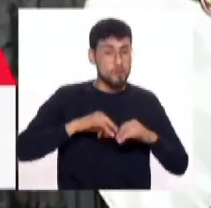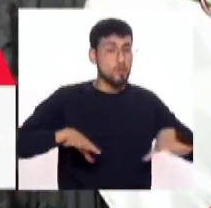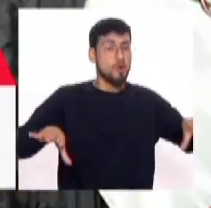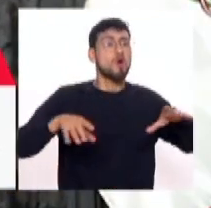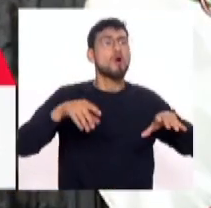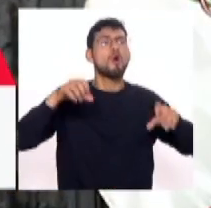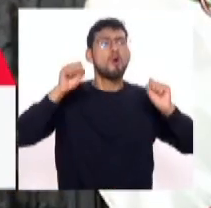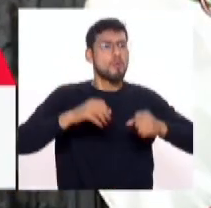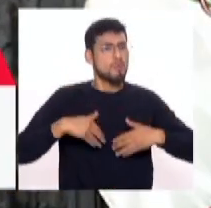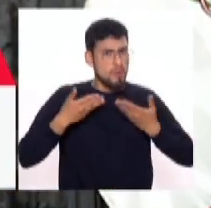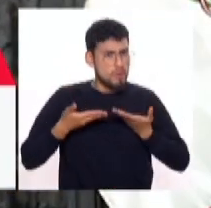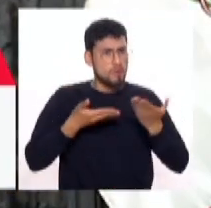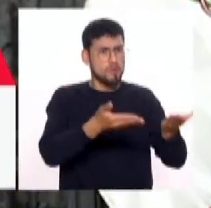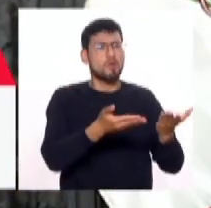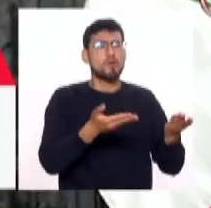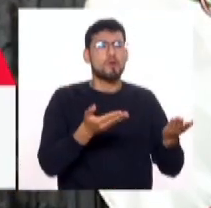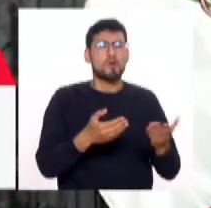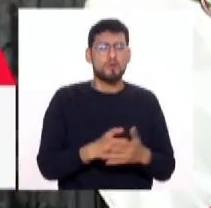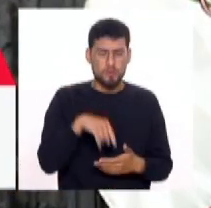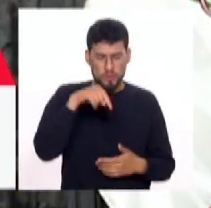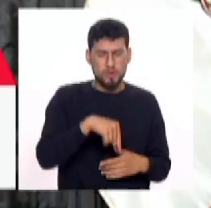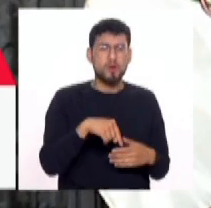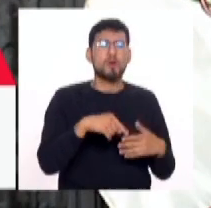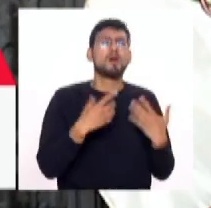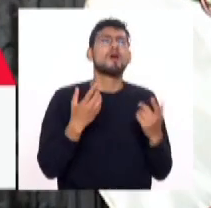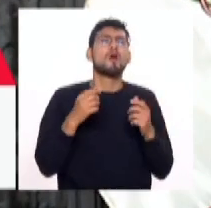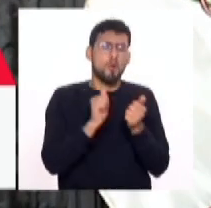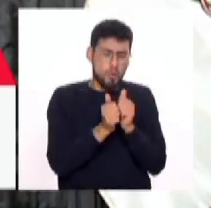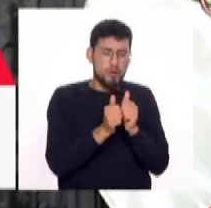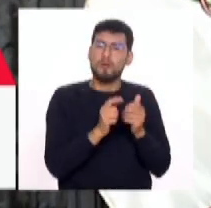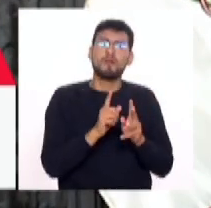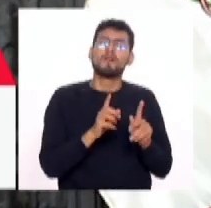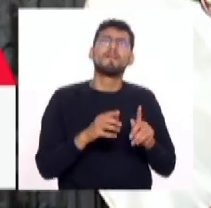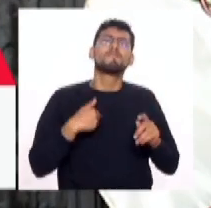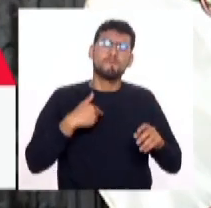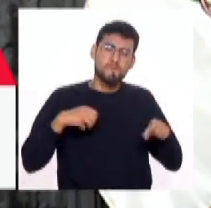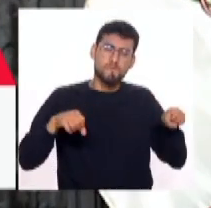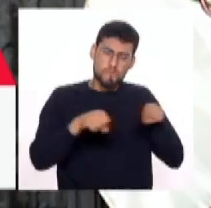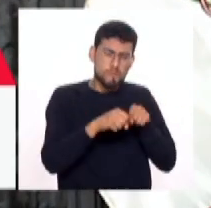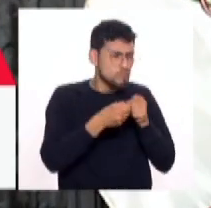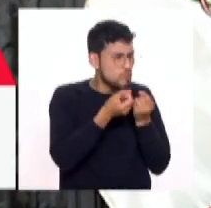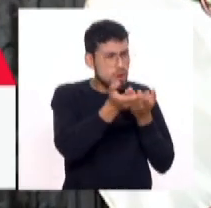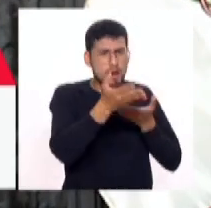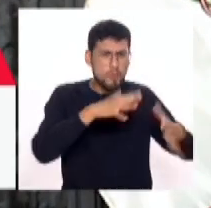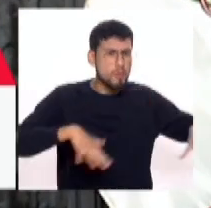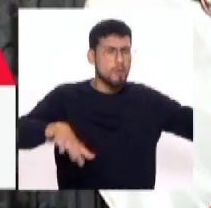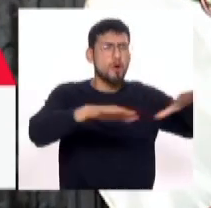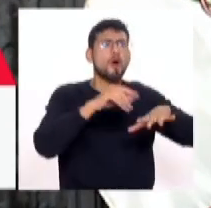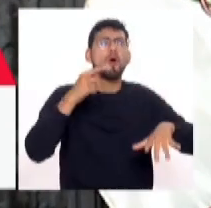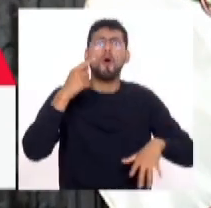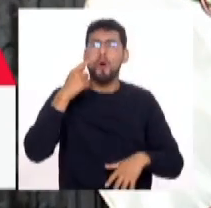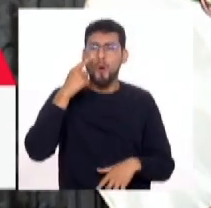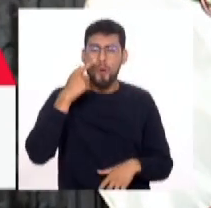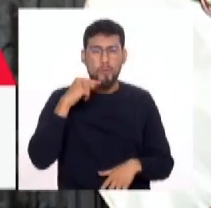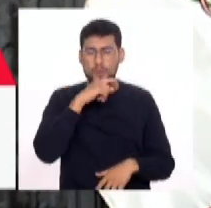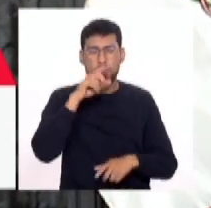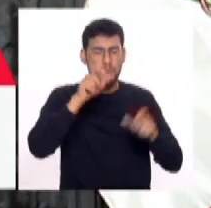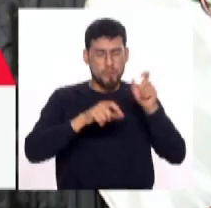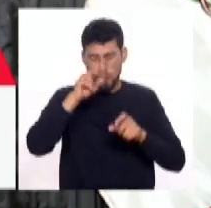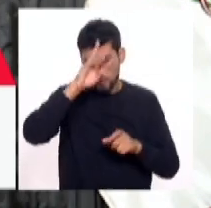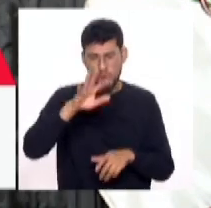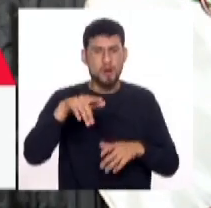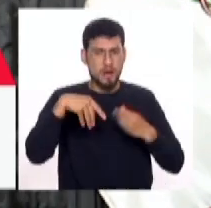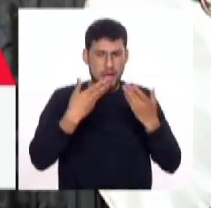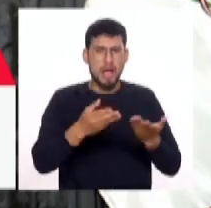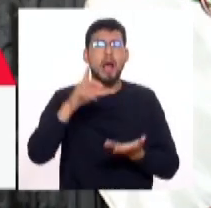para llevar este recurso a más peruanos y permitirles que cuenten con energía a menor costo, mejorando